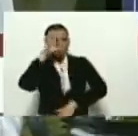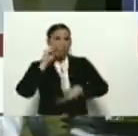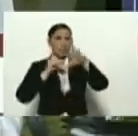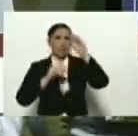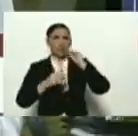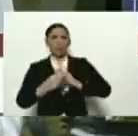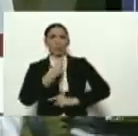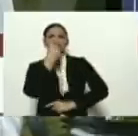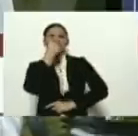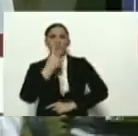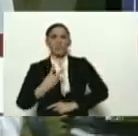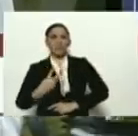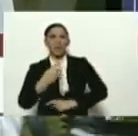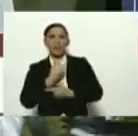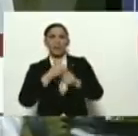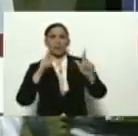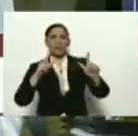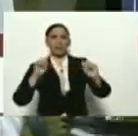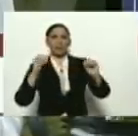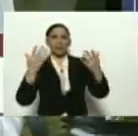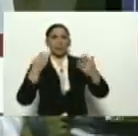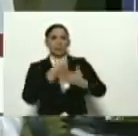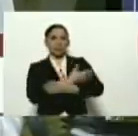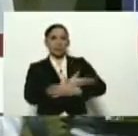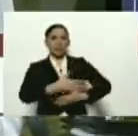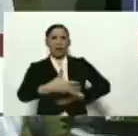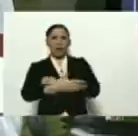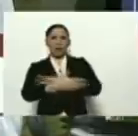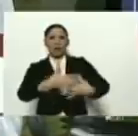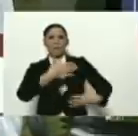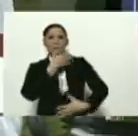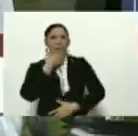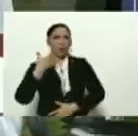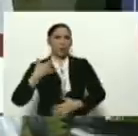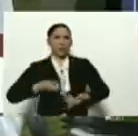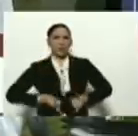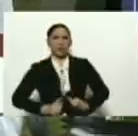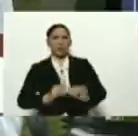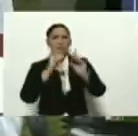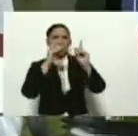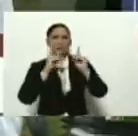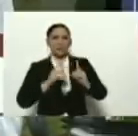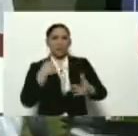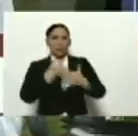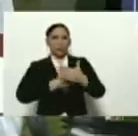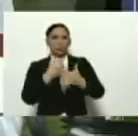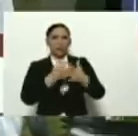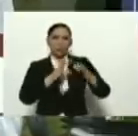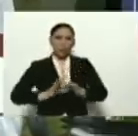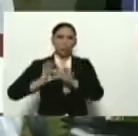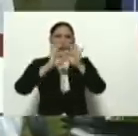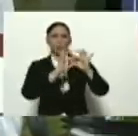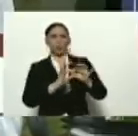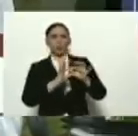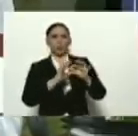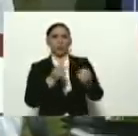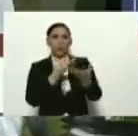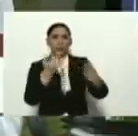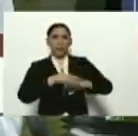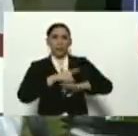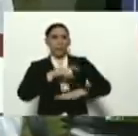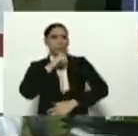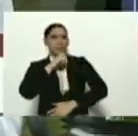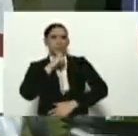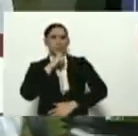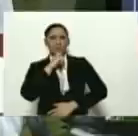libertad conquistada con la sangre de sus mejores hijos y se deciden a luchar unidos. Estos tiempos